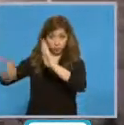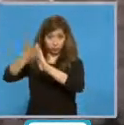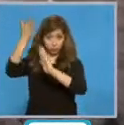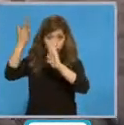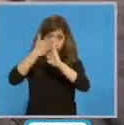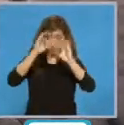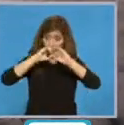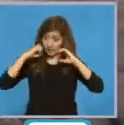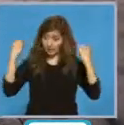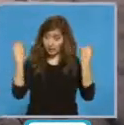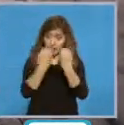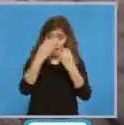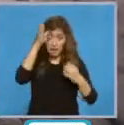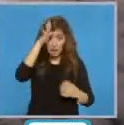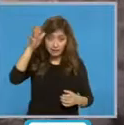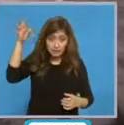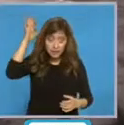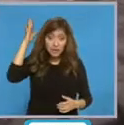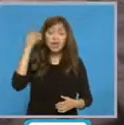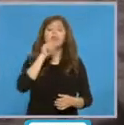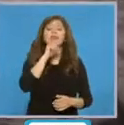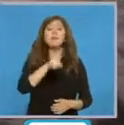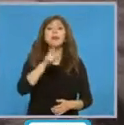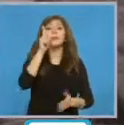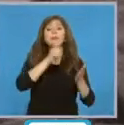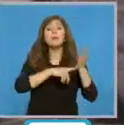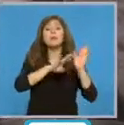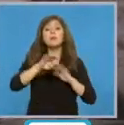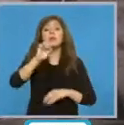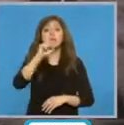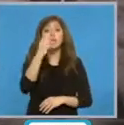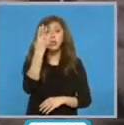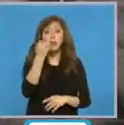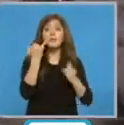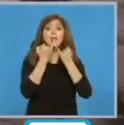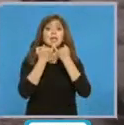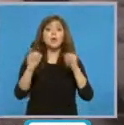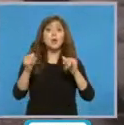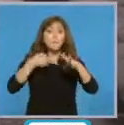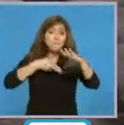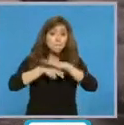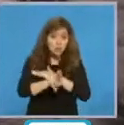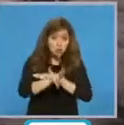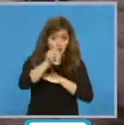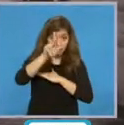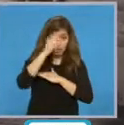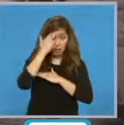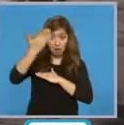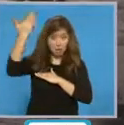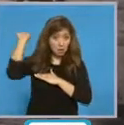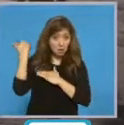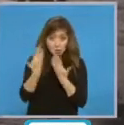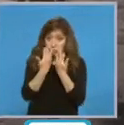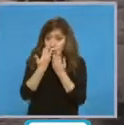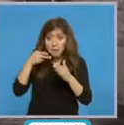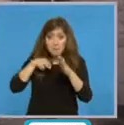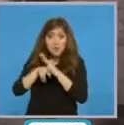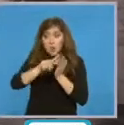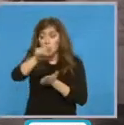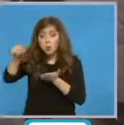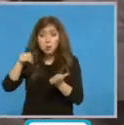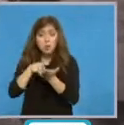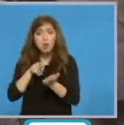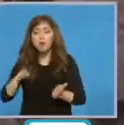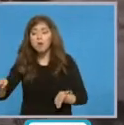más, en el 69 se inauguró el metro, porque antes no había estaciones del metro. Luego, ¿sabe